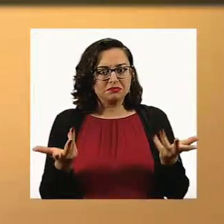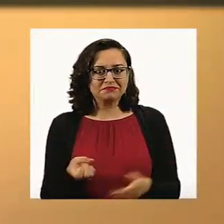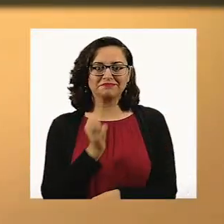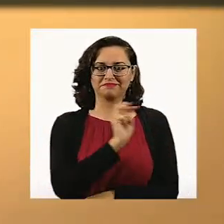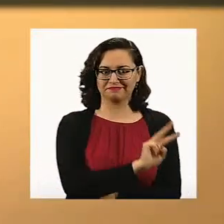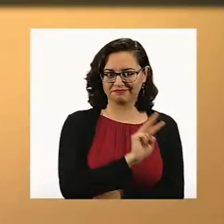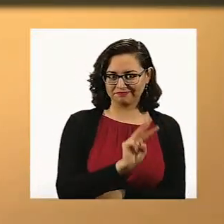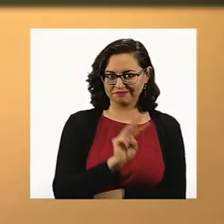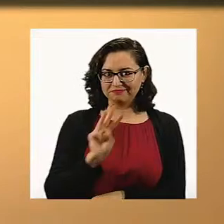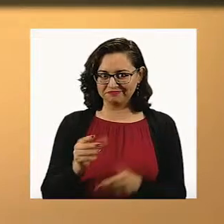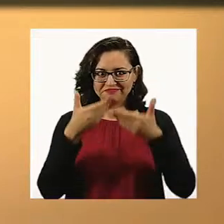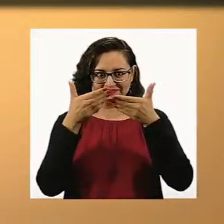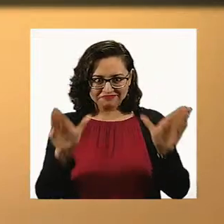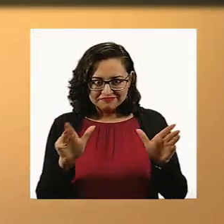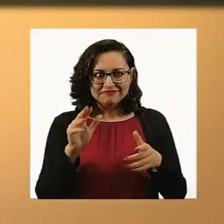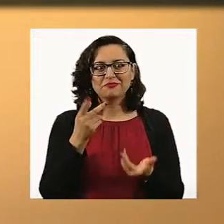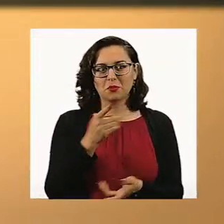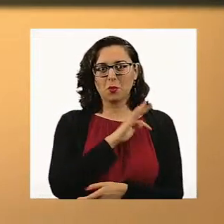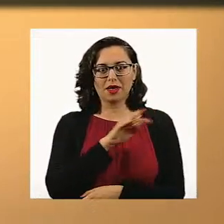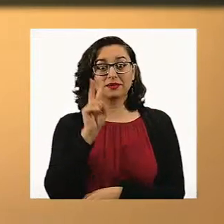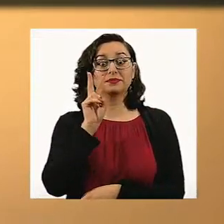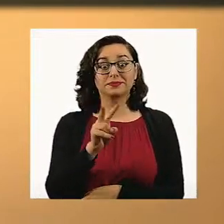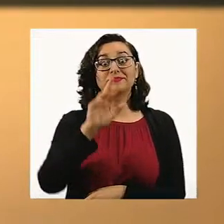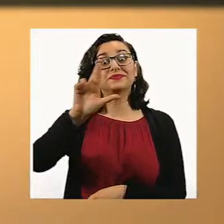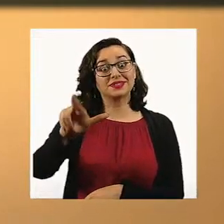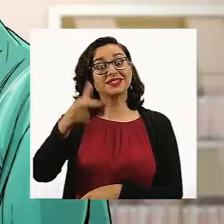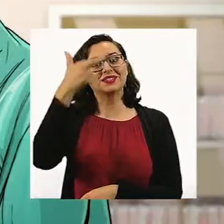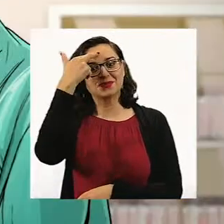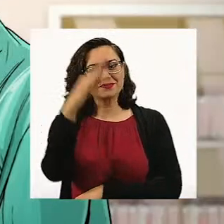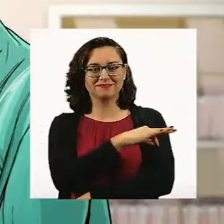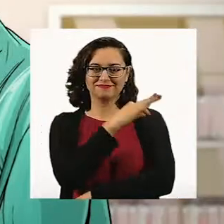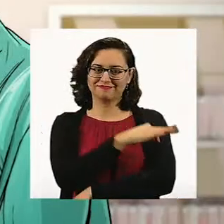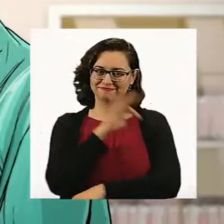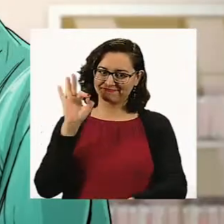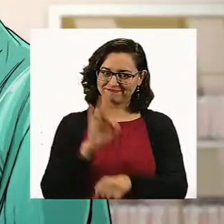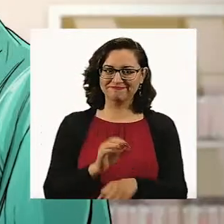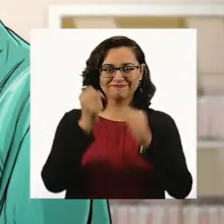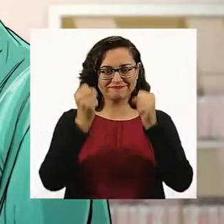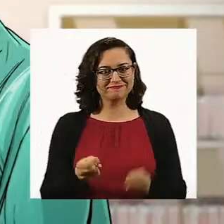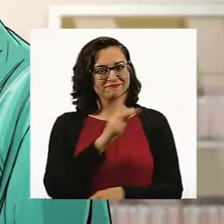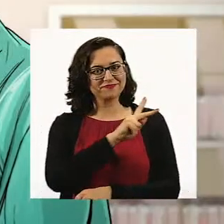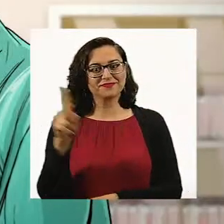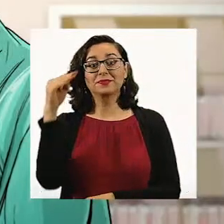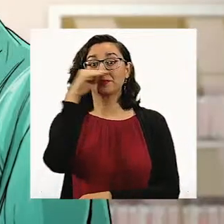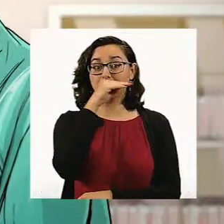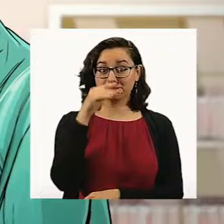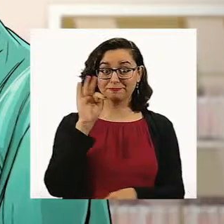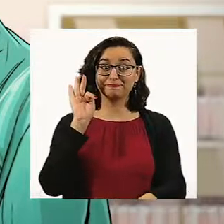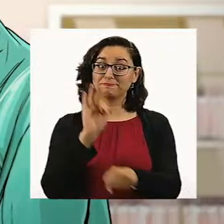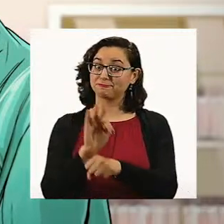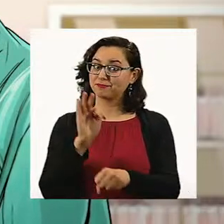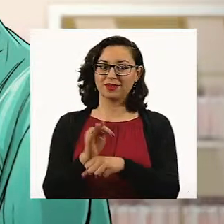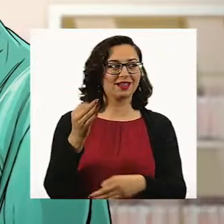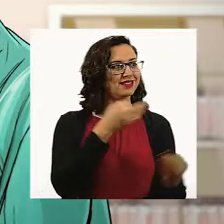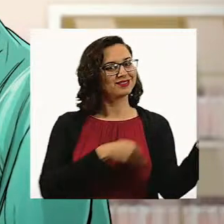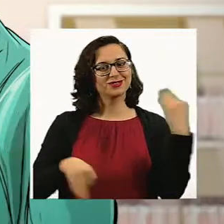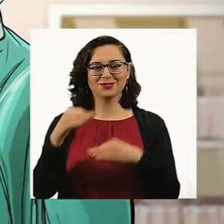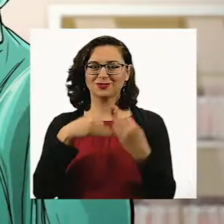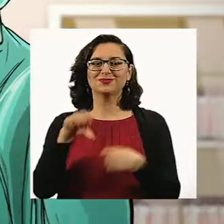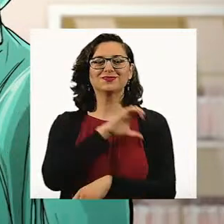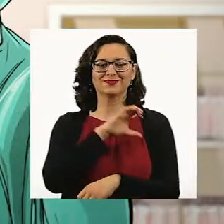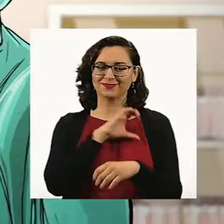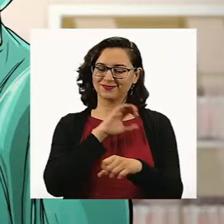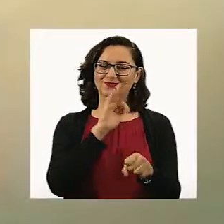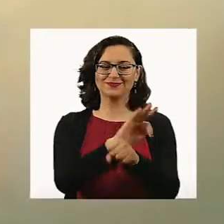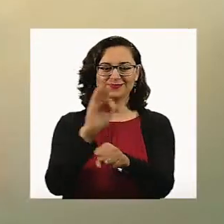mivacuna.salud.gov.mx Recuerda, la vacuna es segura, universal y gratuita. Te protege y